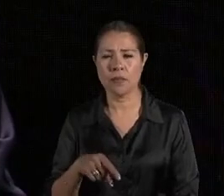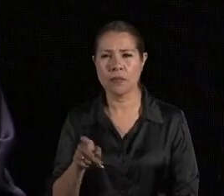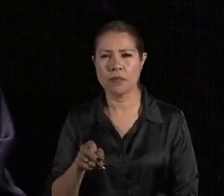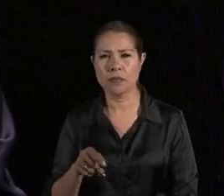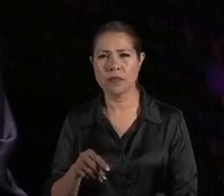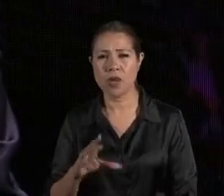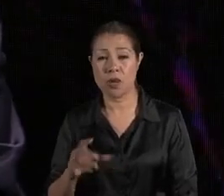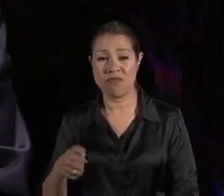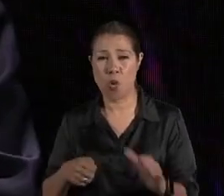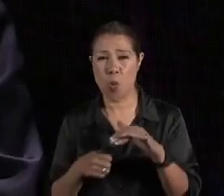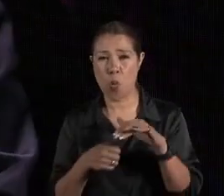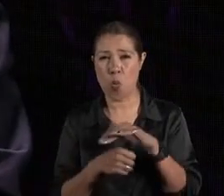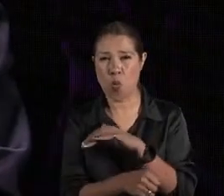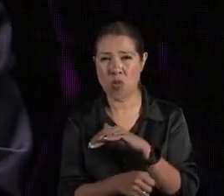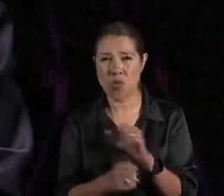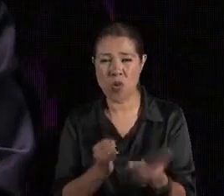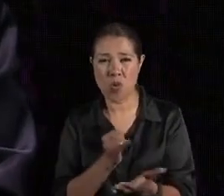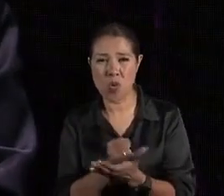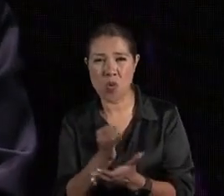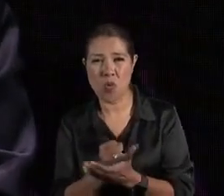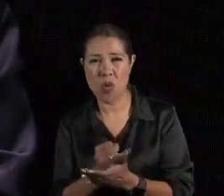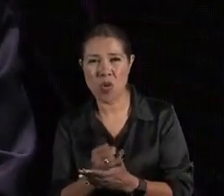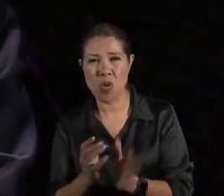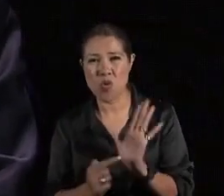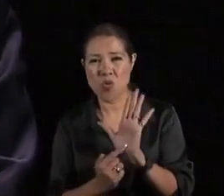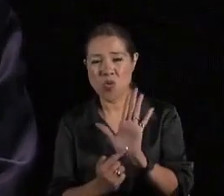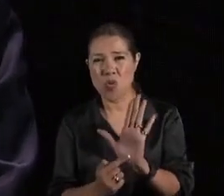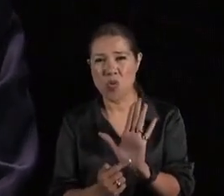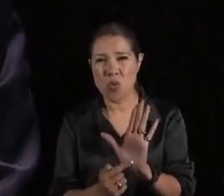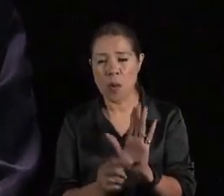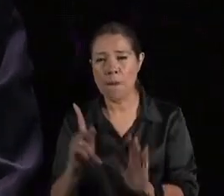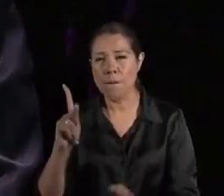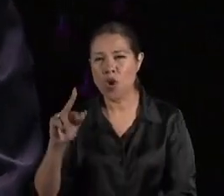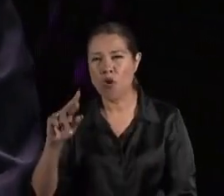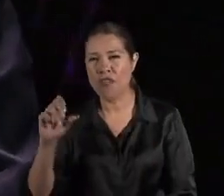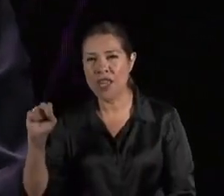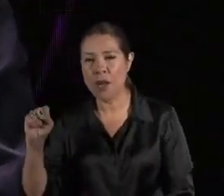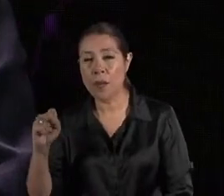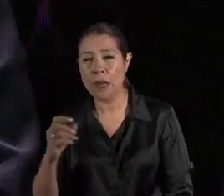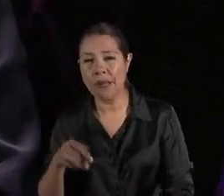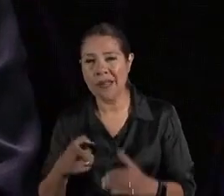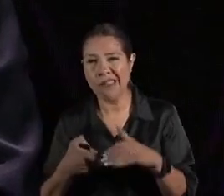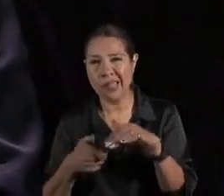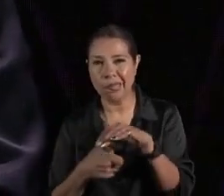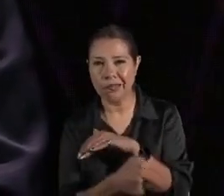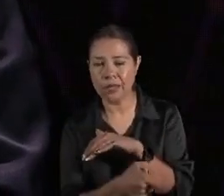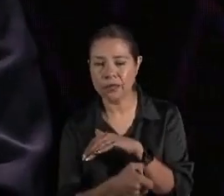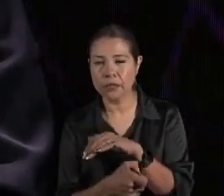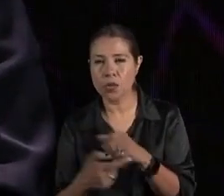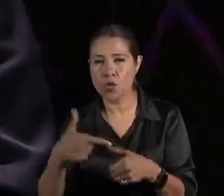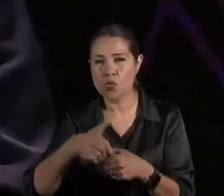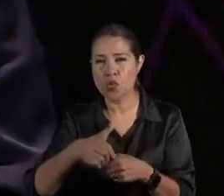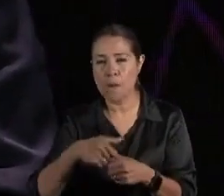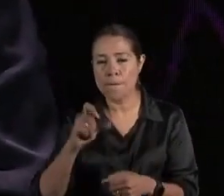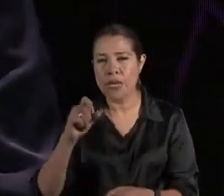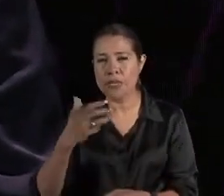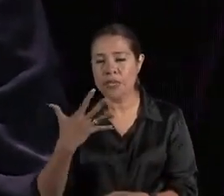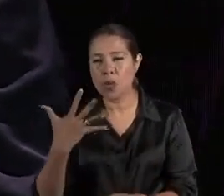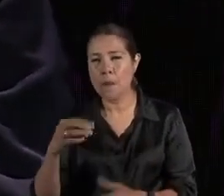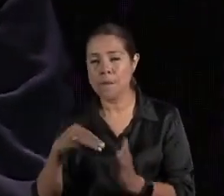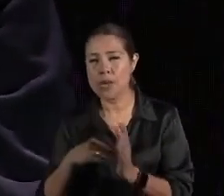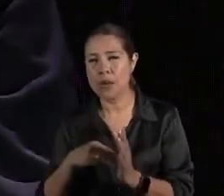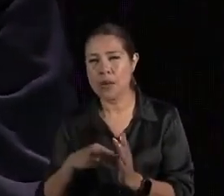contra la Corrupción llevó a cabo una investigación reciente en un documento donde Profeco literalmente pide moches a gasolineros de hasta 25,000